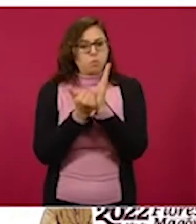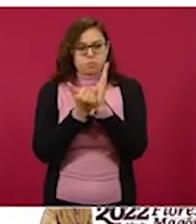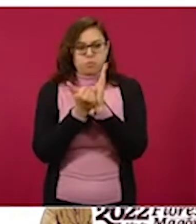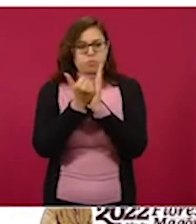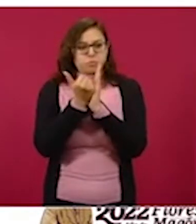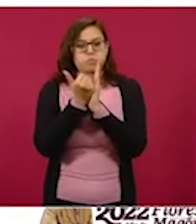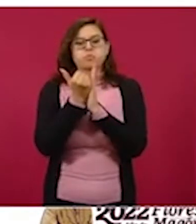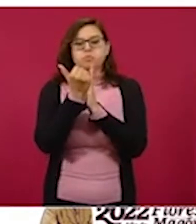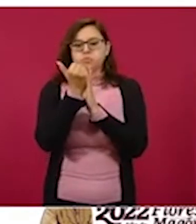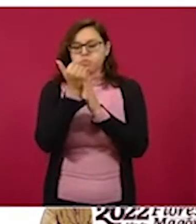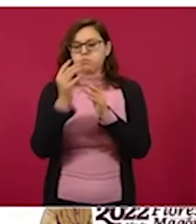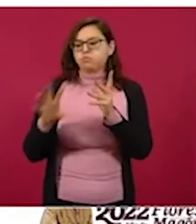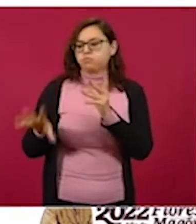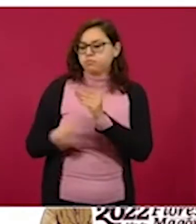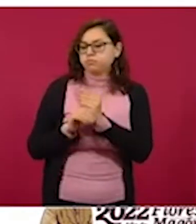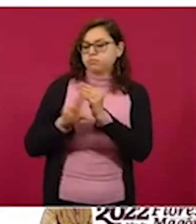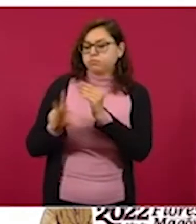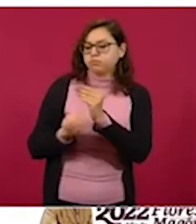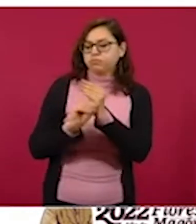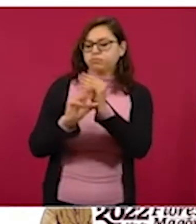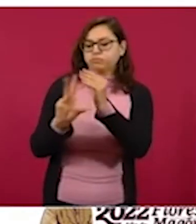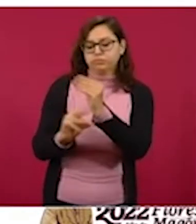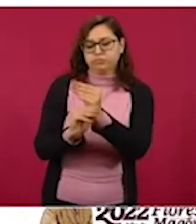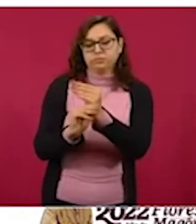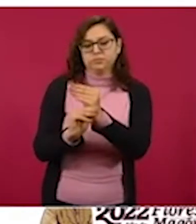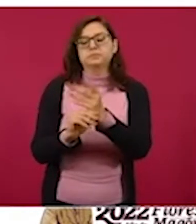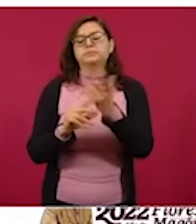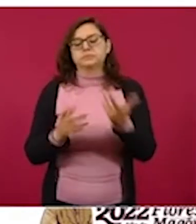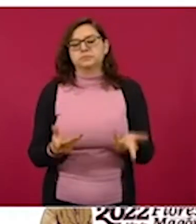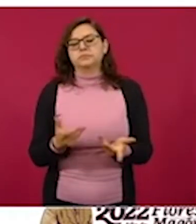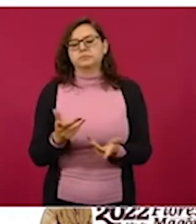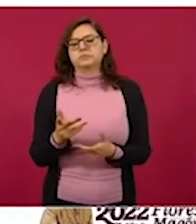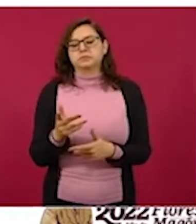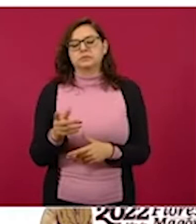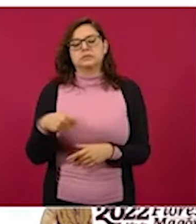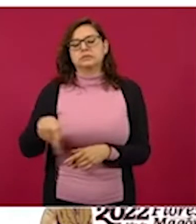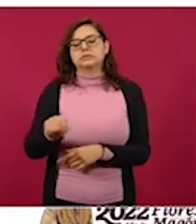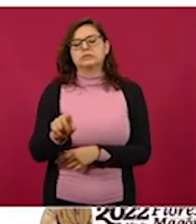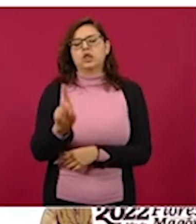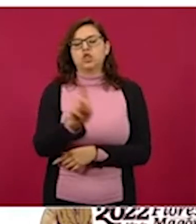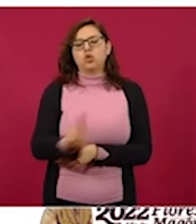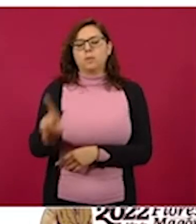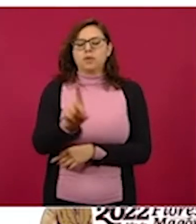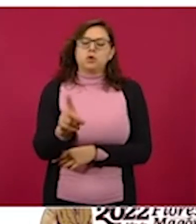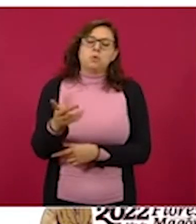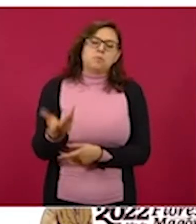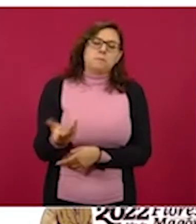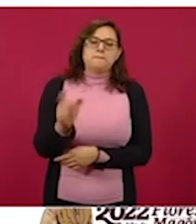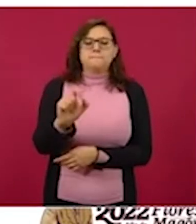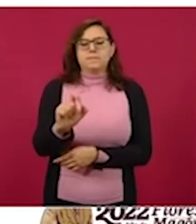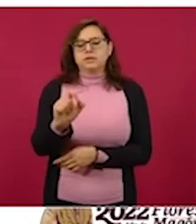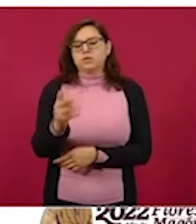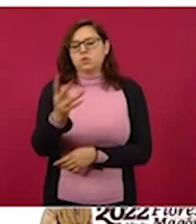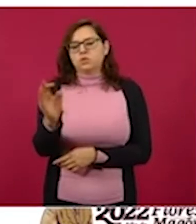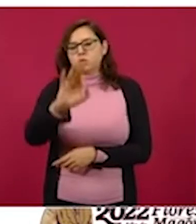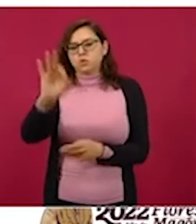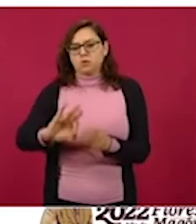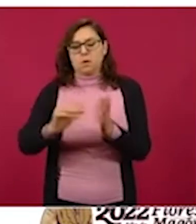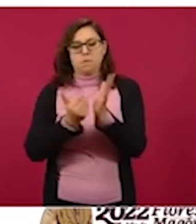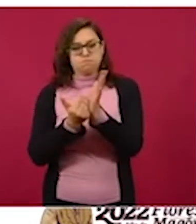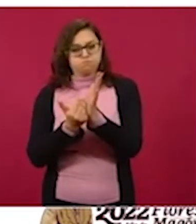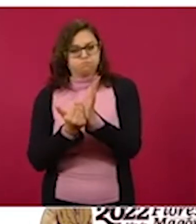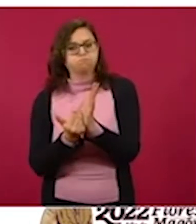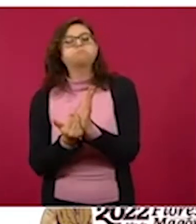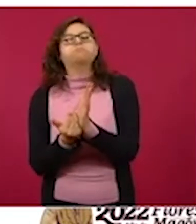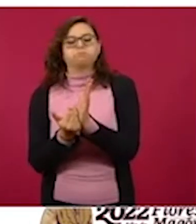se agregan los casos de la semana y posiblemente cerraremos la semana con cerca de 23 o 24 puntos porcentuales de